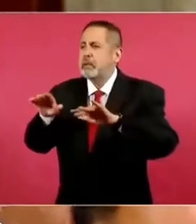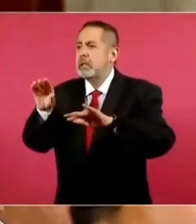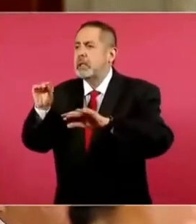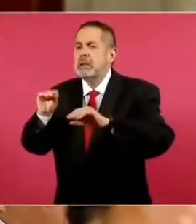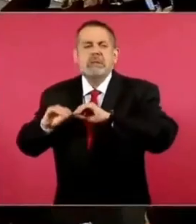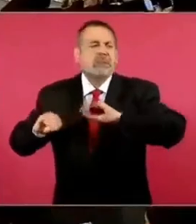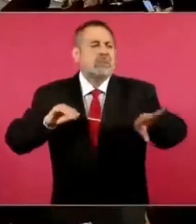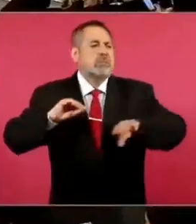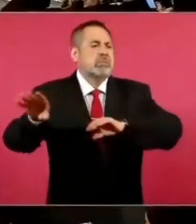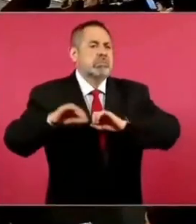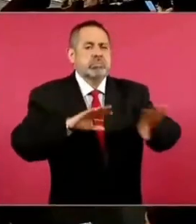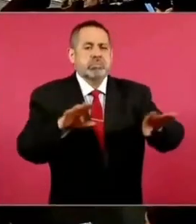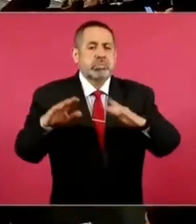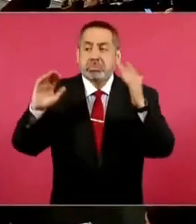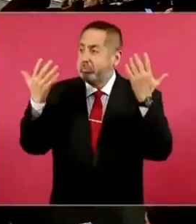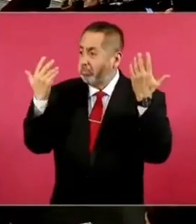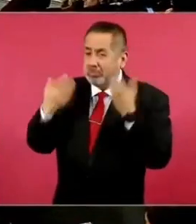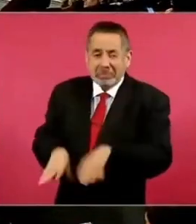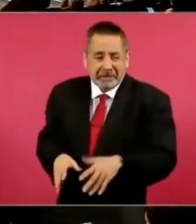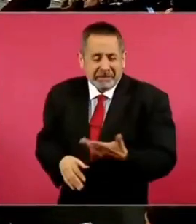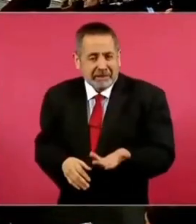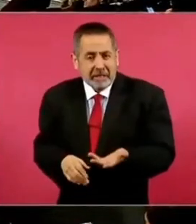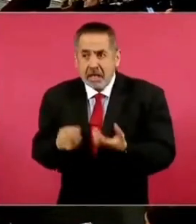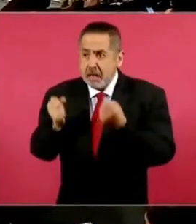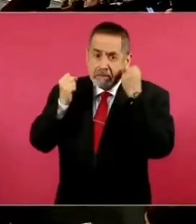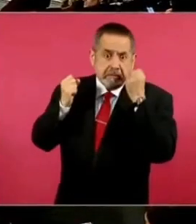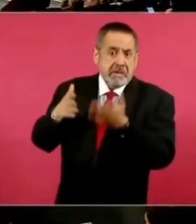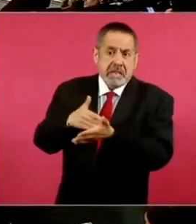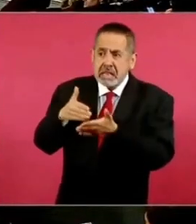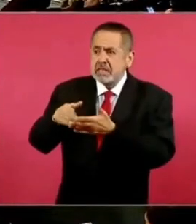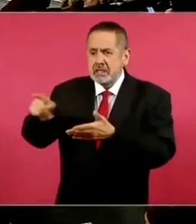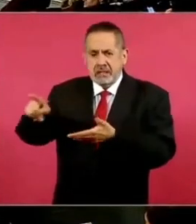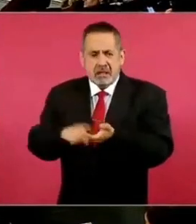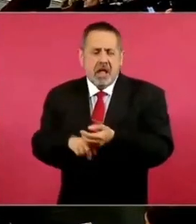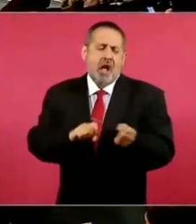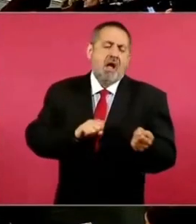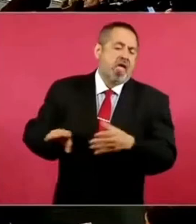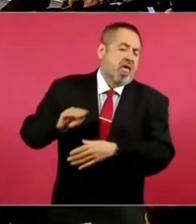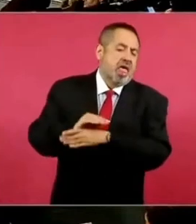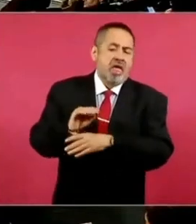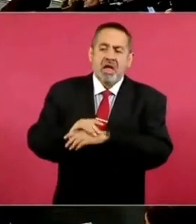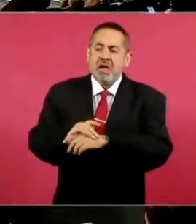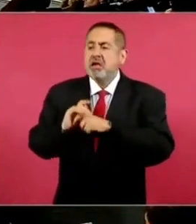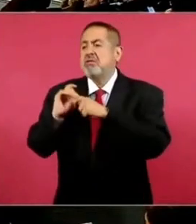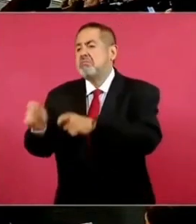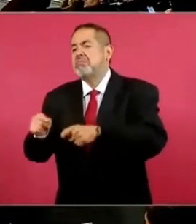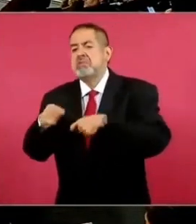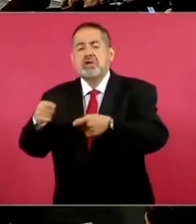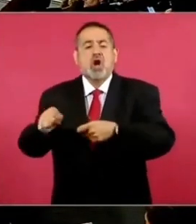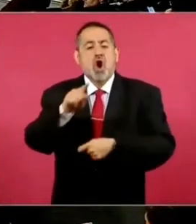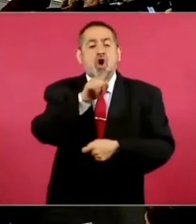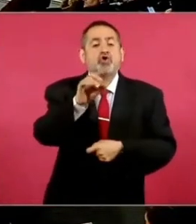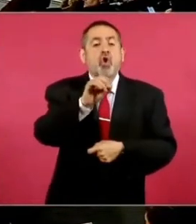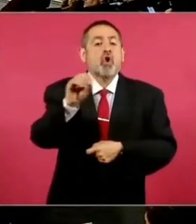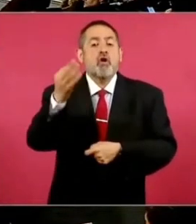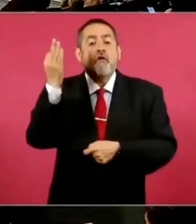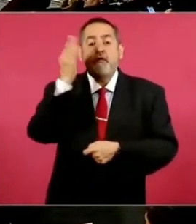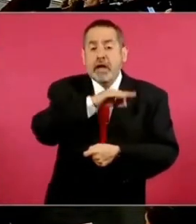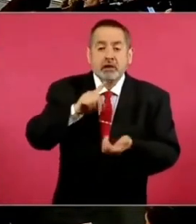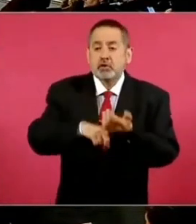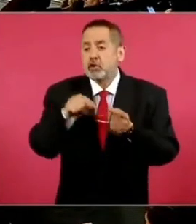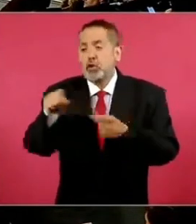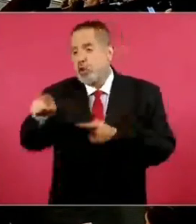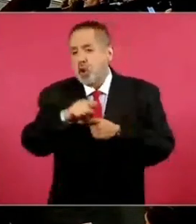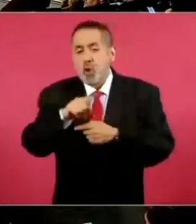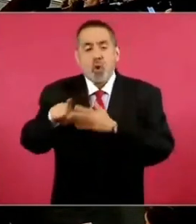seguimiento de las decenas de miles de ejemplares de vida Silvestre que la profepa ha dejado en custodia en zoológicos falsos santuarios o unidades de